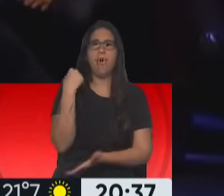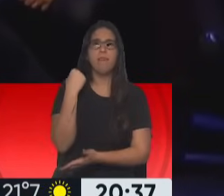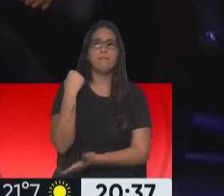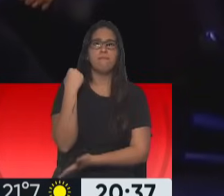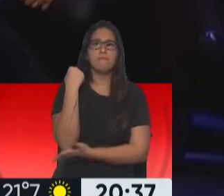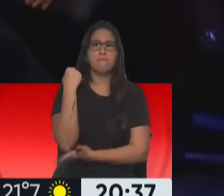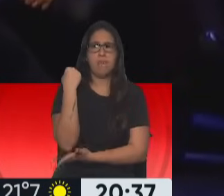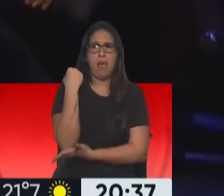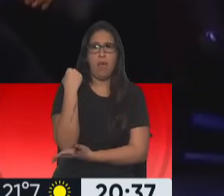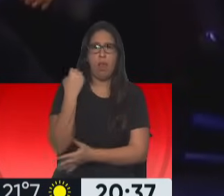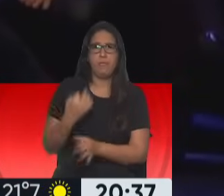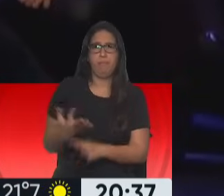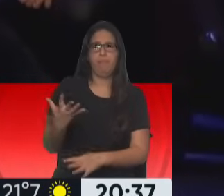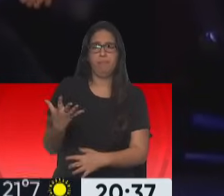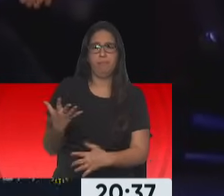digamos...